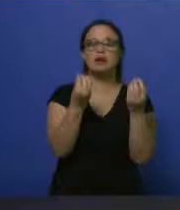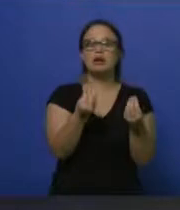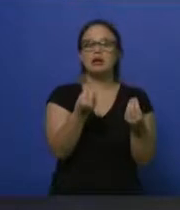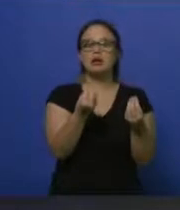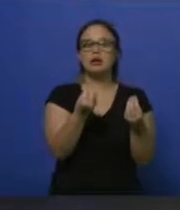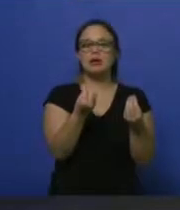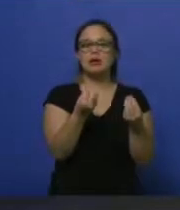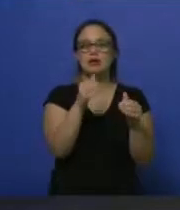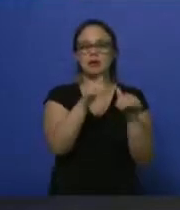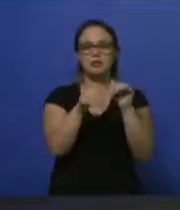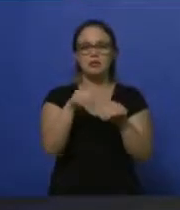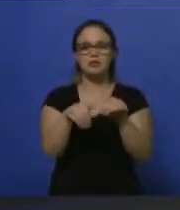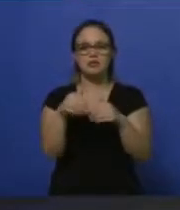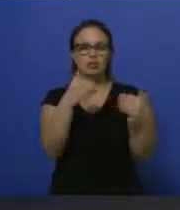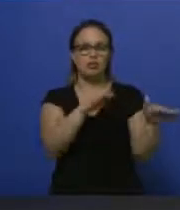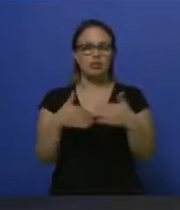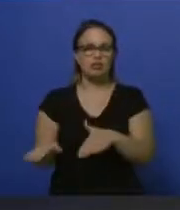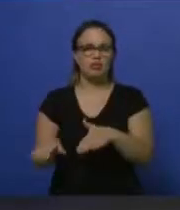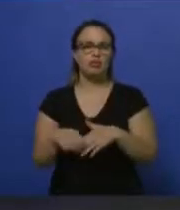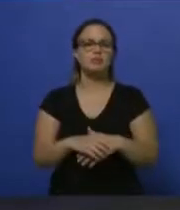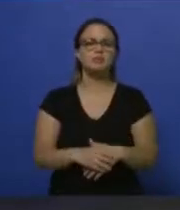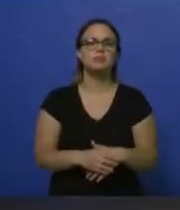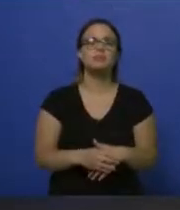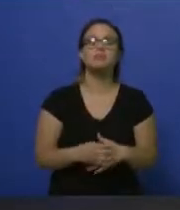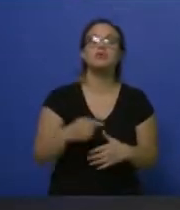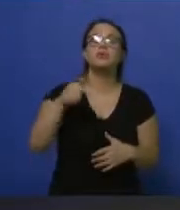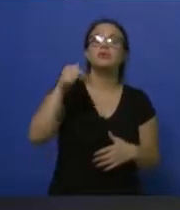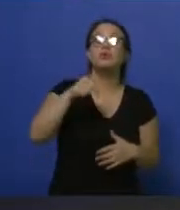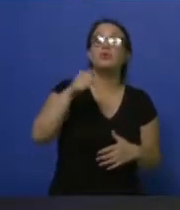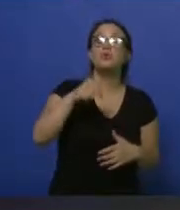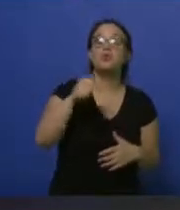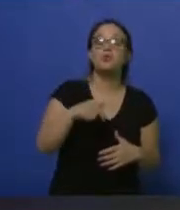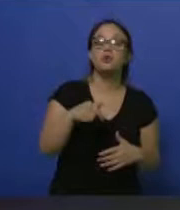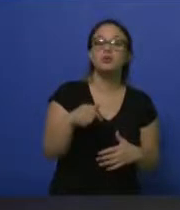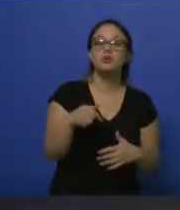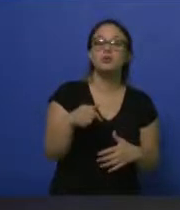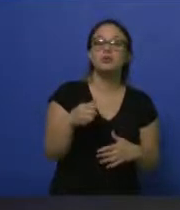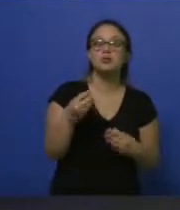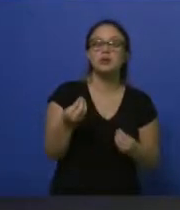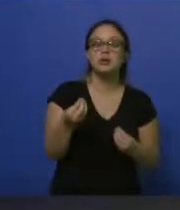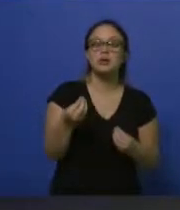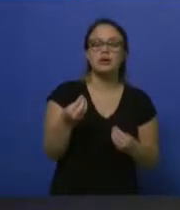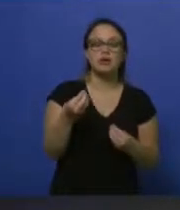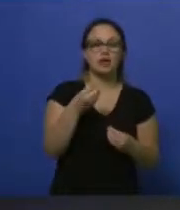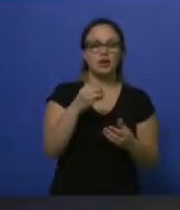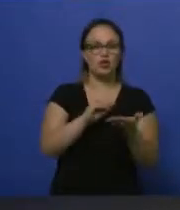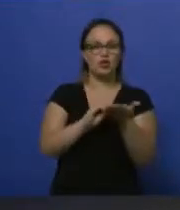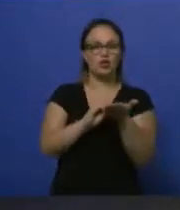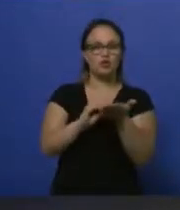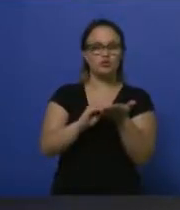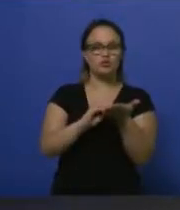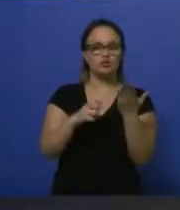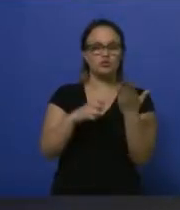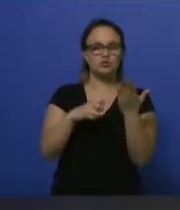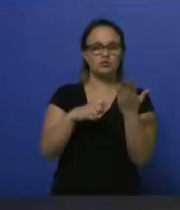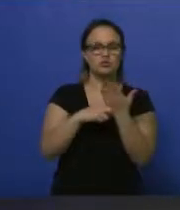trabajar en función de eso. A punto tal que hoy, rápida de reflejos, la concejal Karina Bruno, ¿qué hizo?